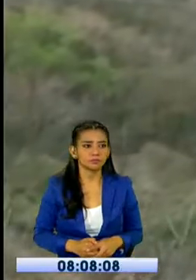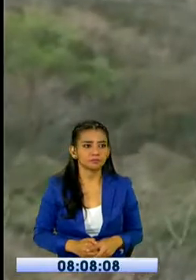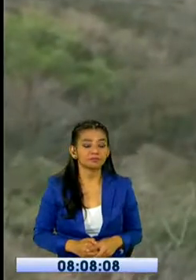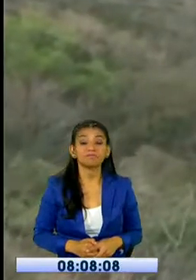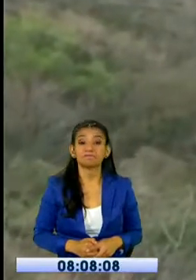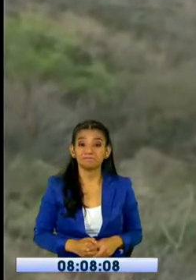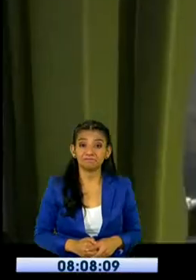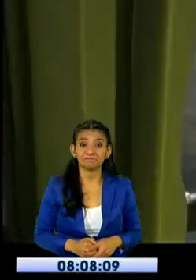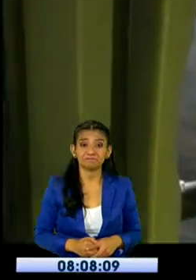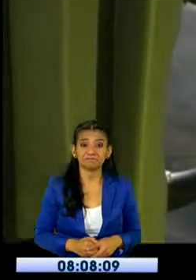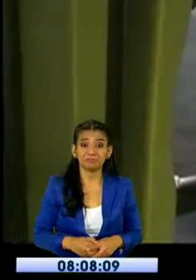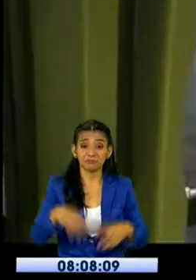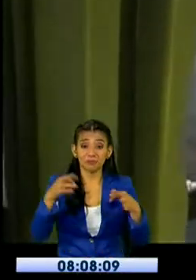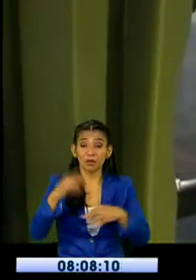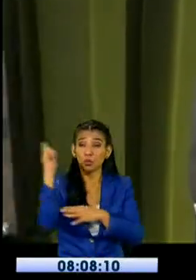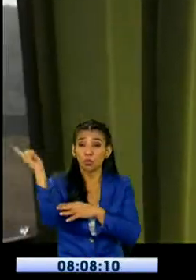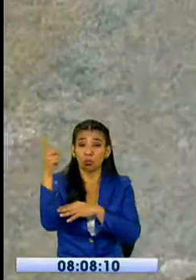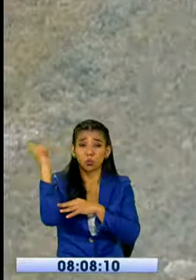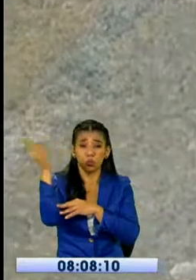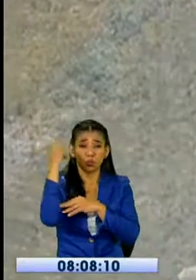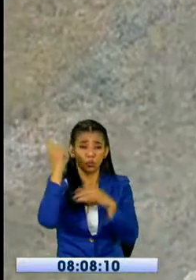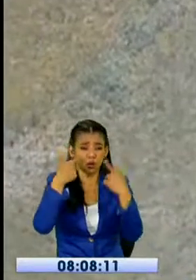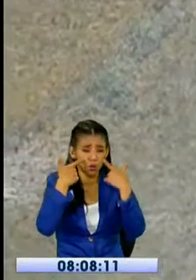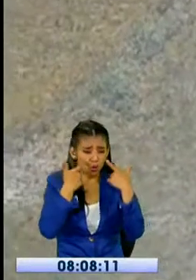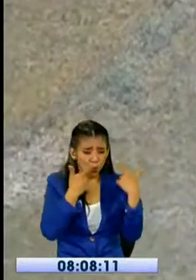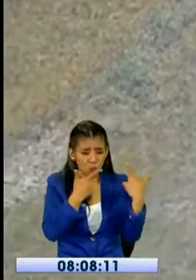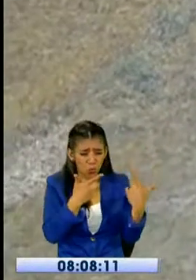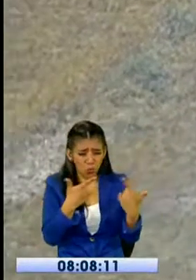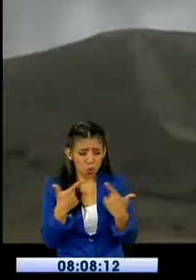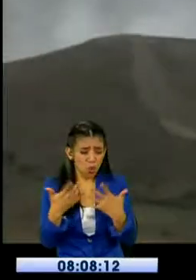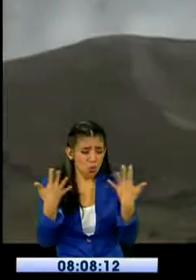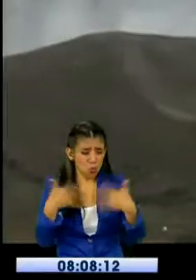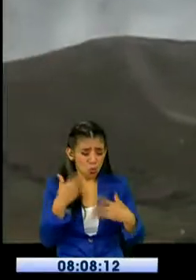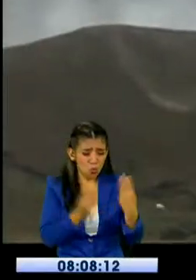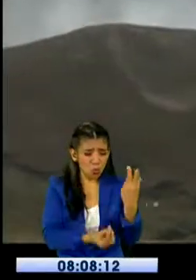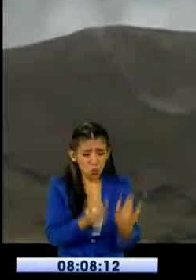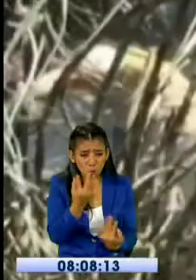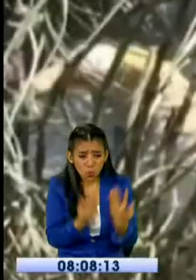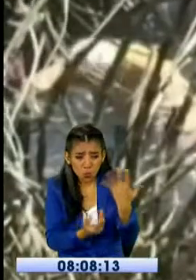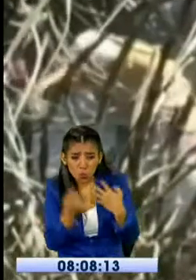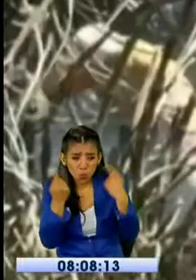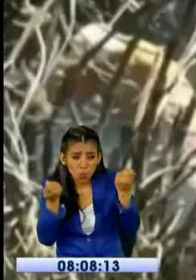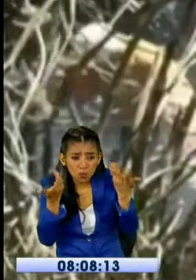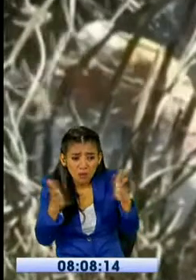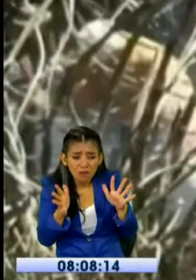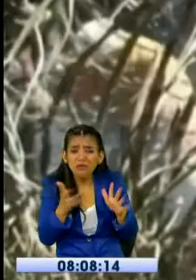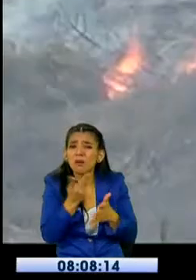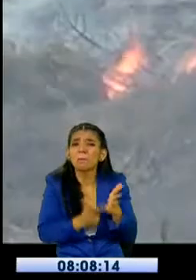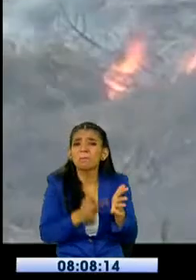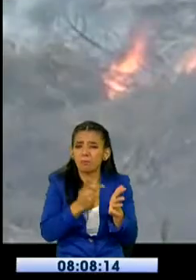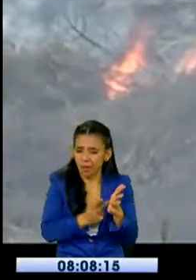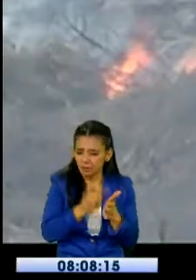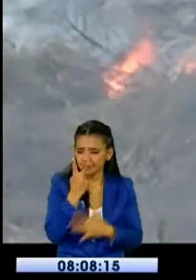Desde las alturas se puede divisar la magnitud de lo que el fuego sin control ocasiona.